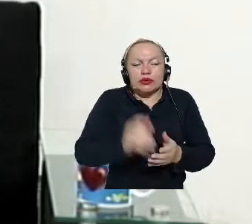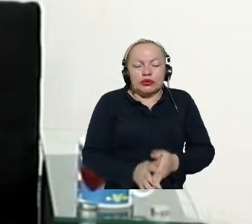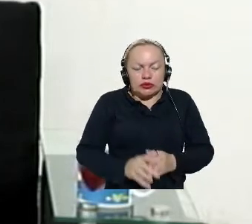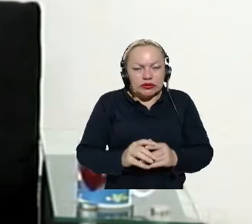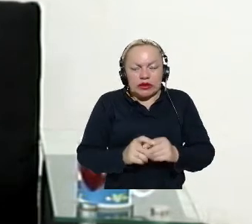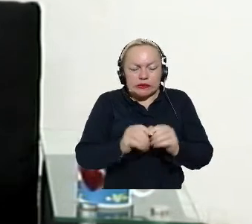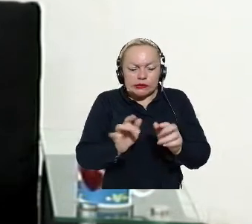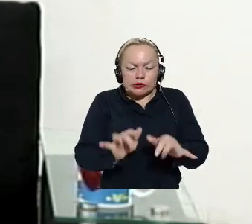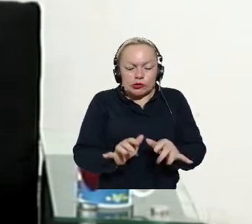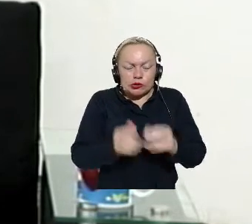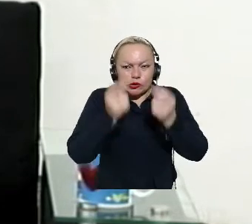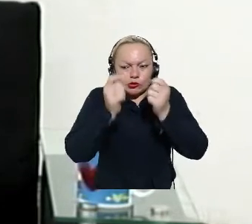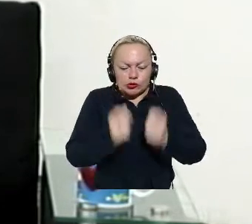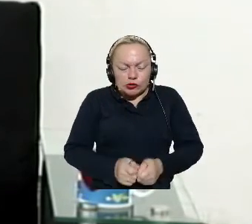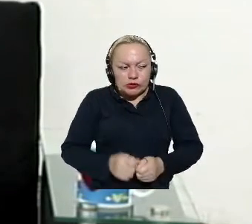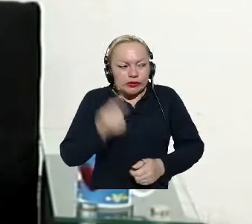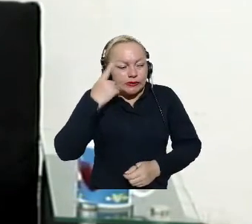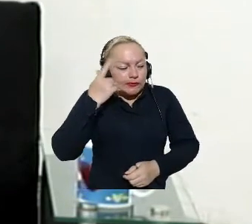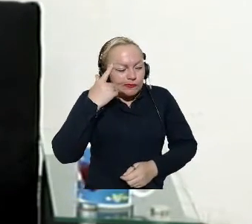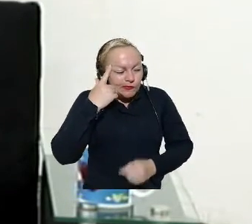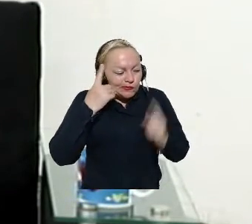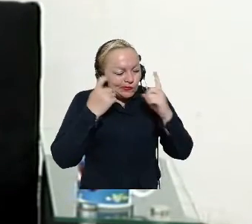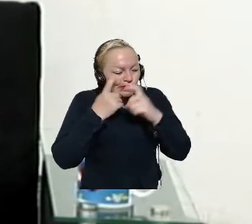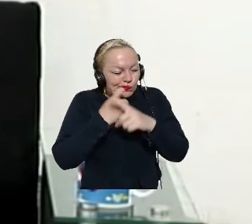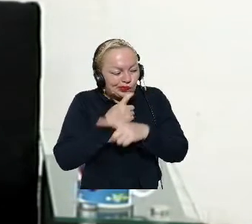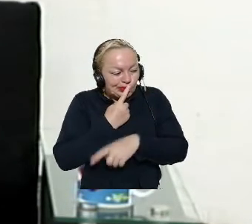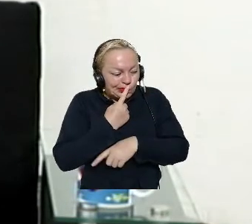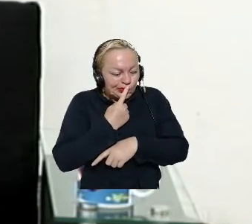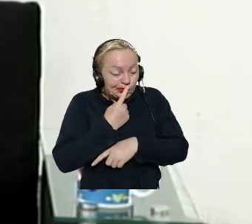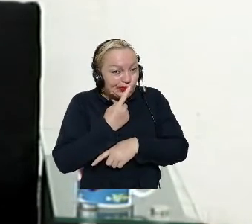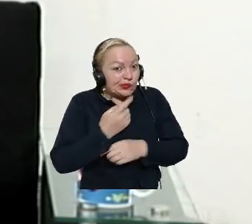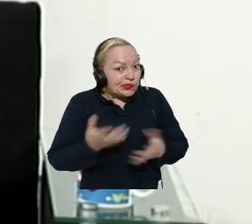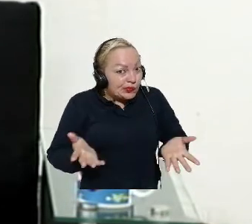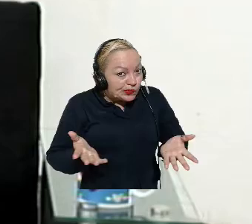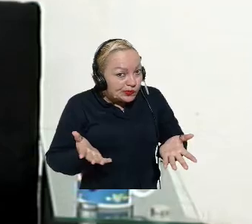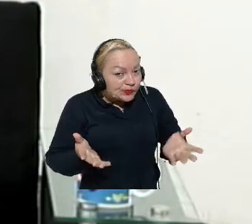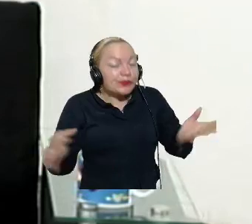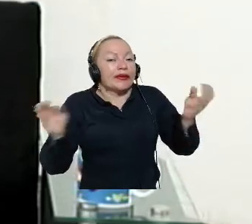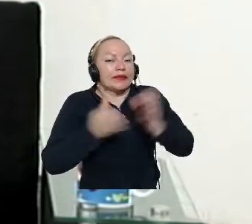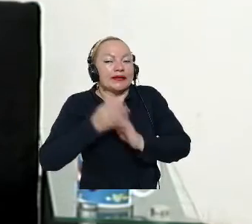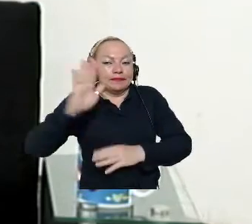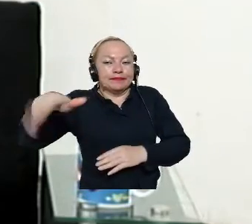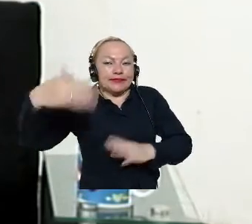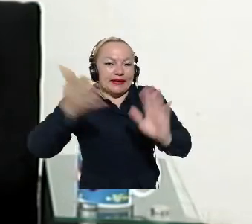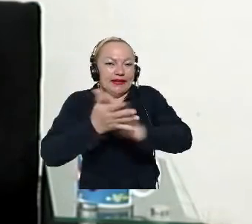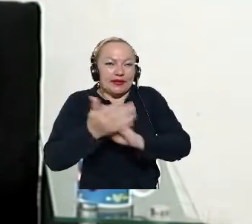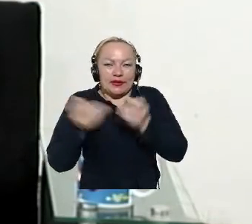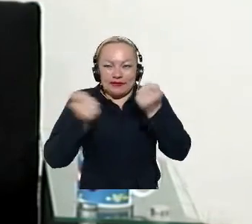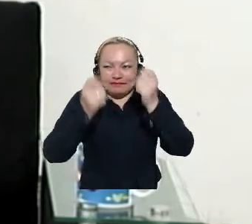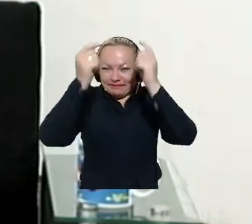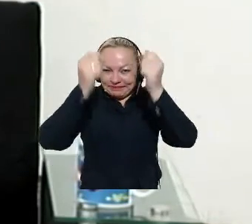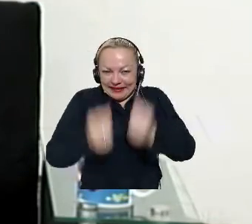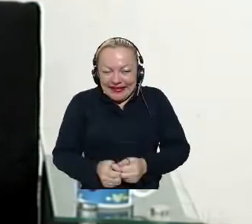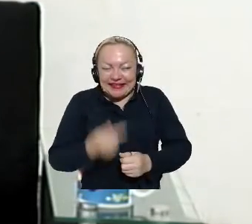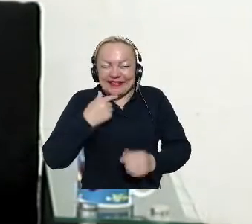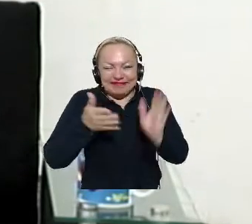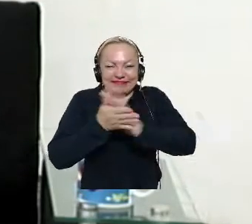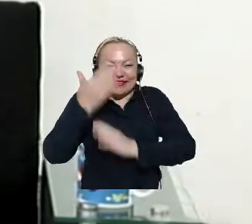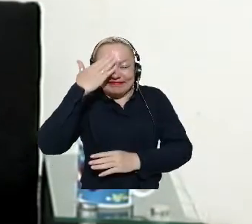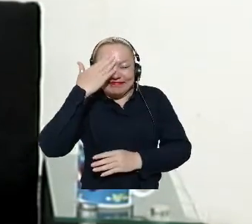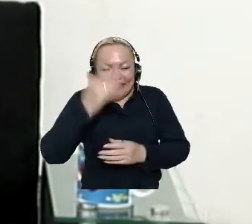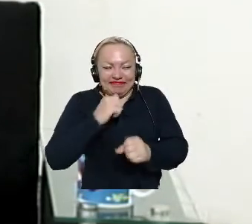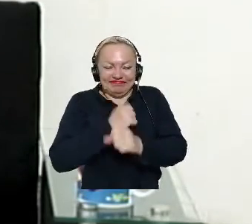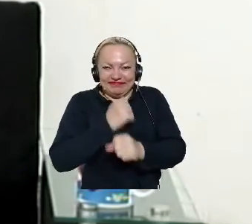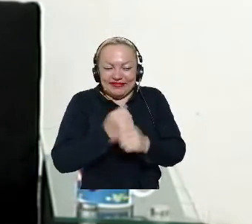pone a pensar y a reflexionar. Pero bueno, eso lo podemos dejar ahí para la gente que maneja las estadísticas, que maneja la economía